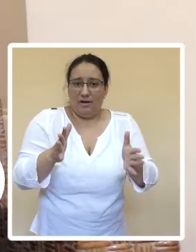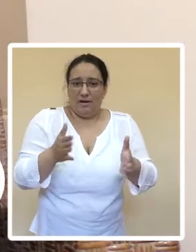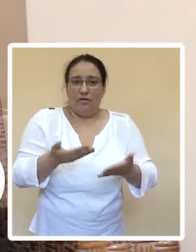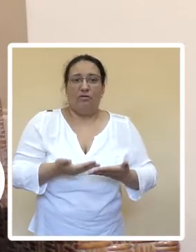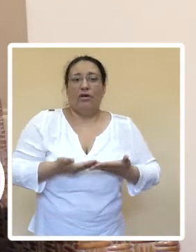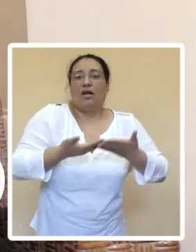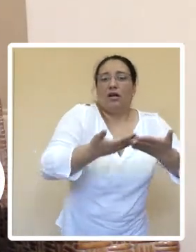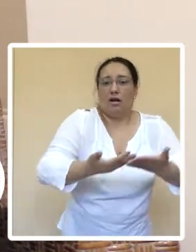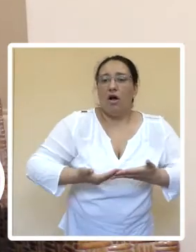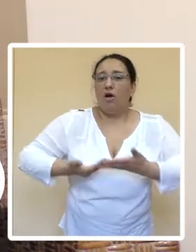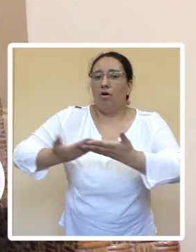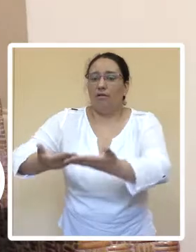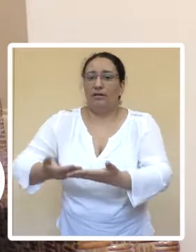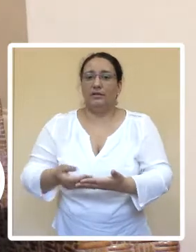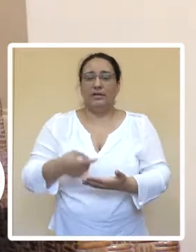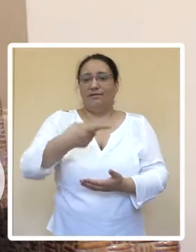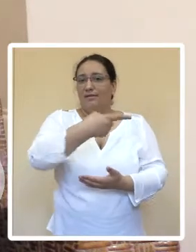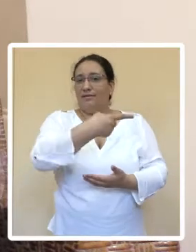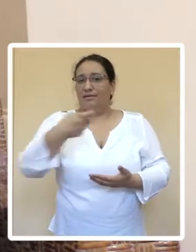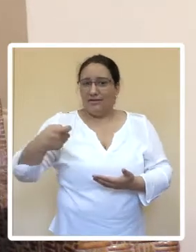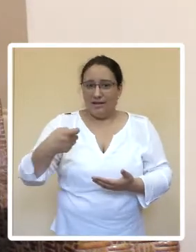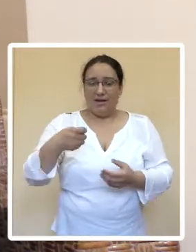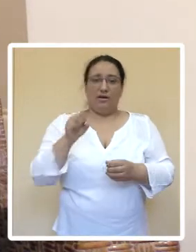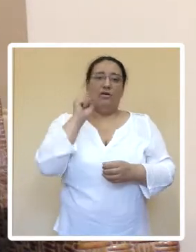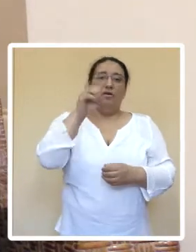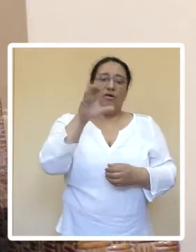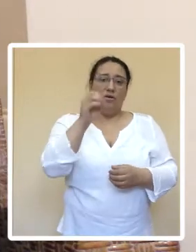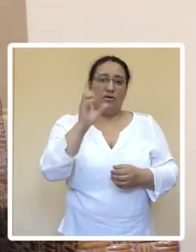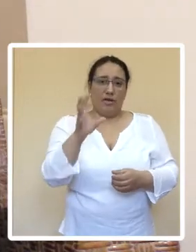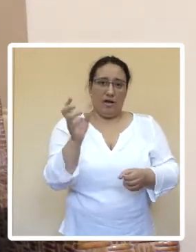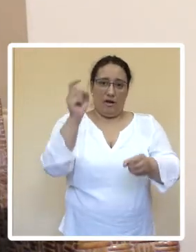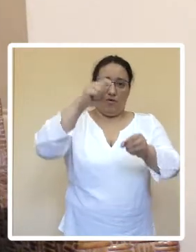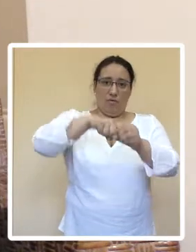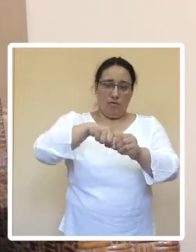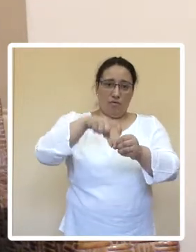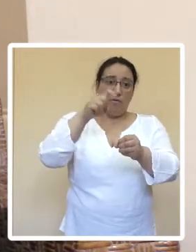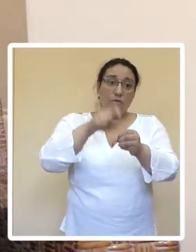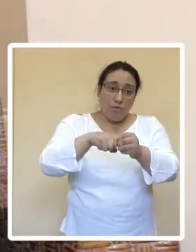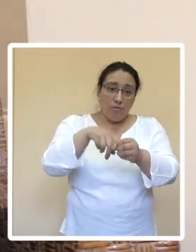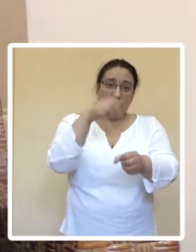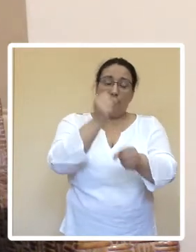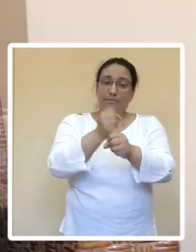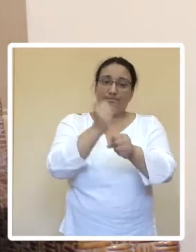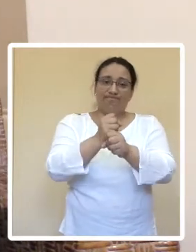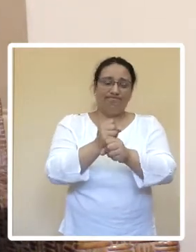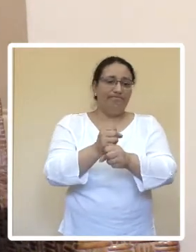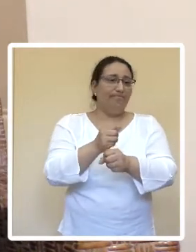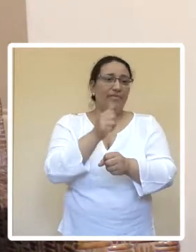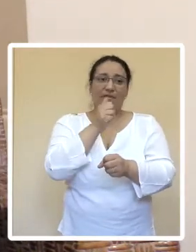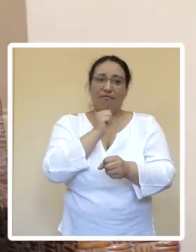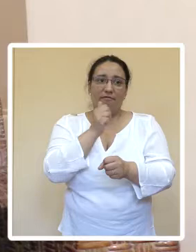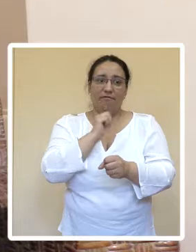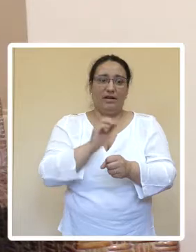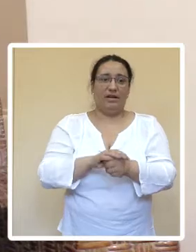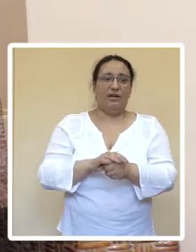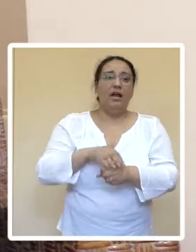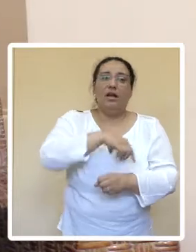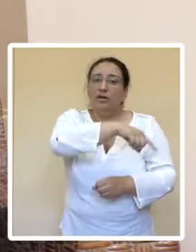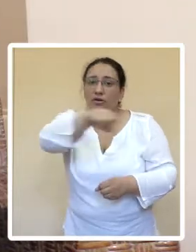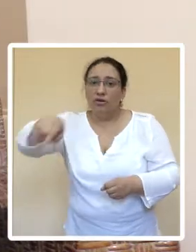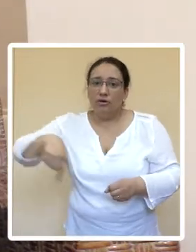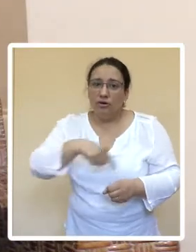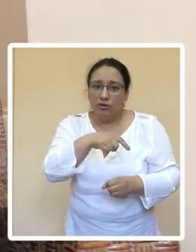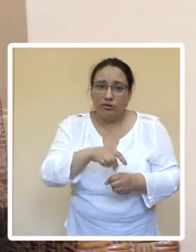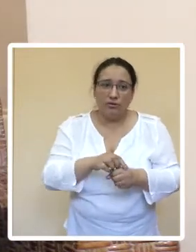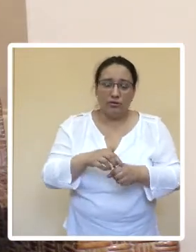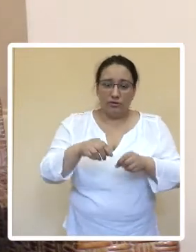100 o 10 o lo que sea de cupos, porque no están las condiciones para poder hacer eso. Nosotros queremos, como Conosur, ser